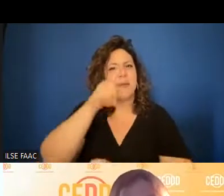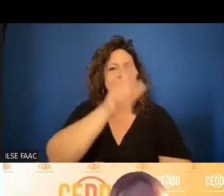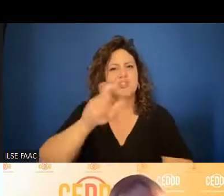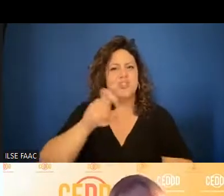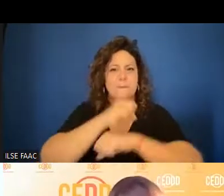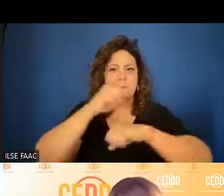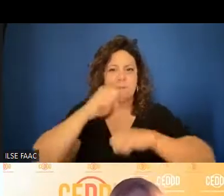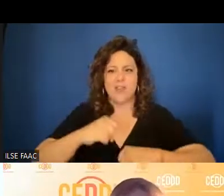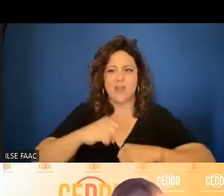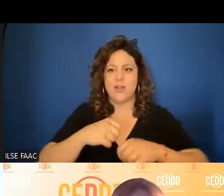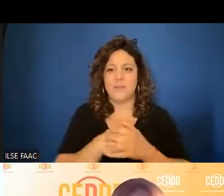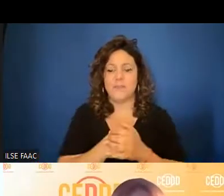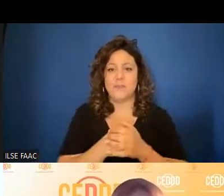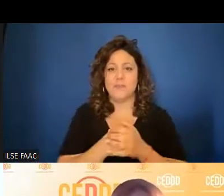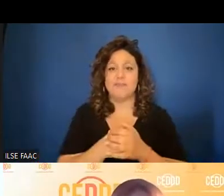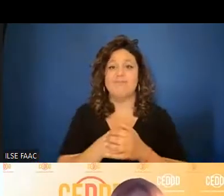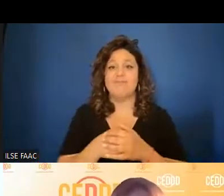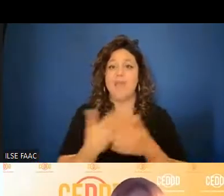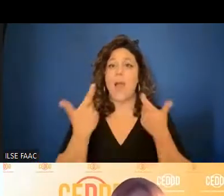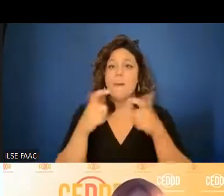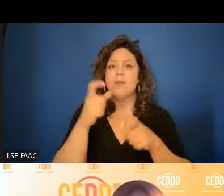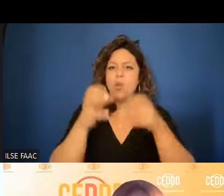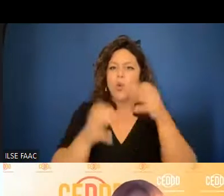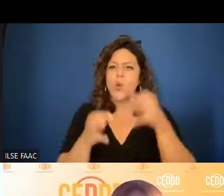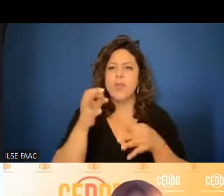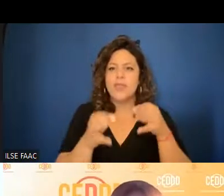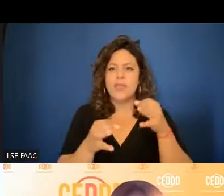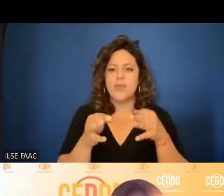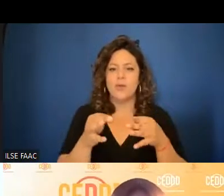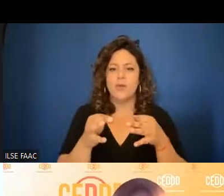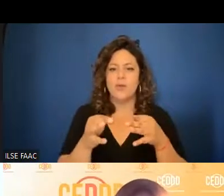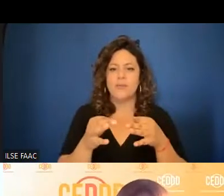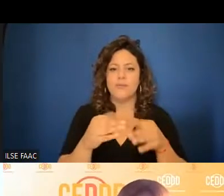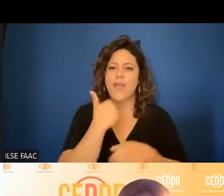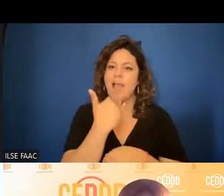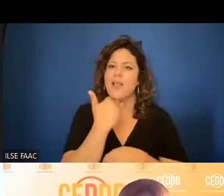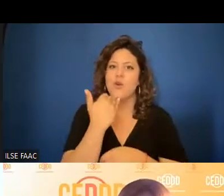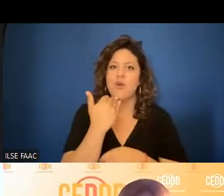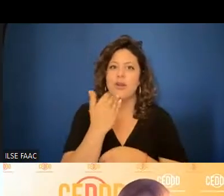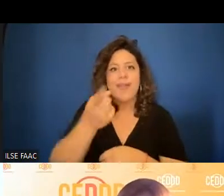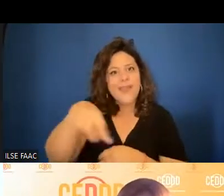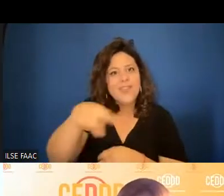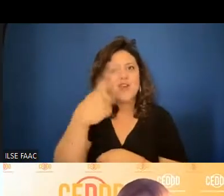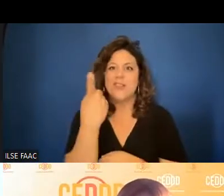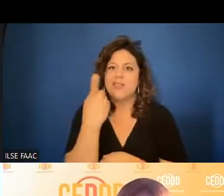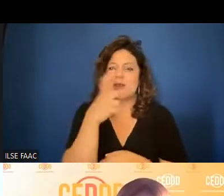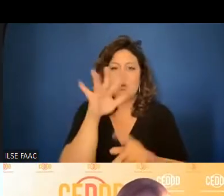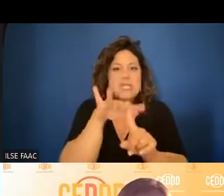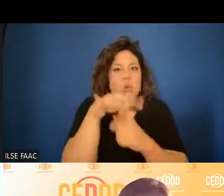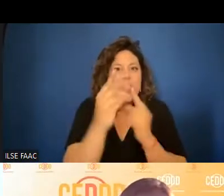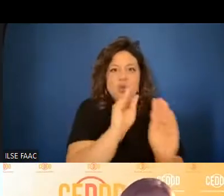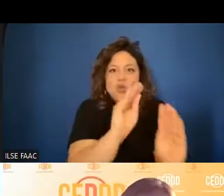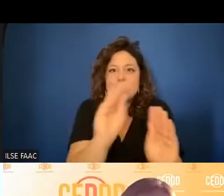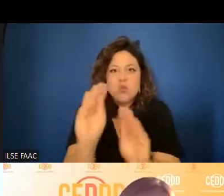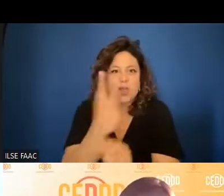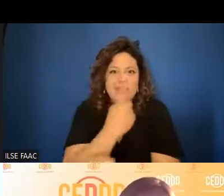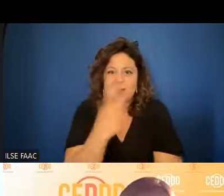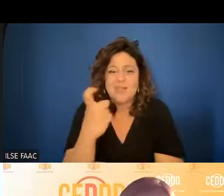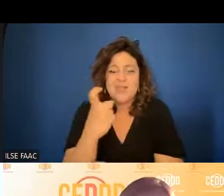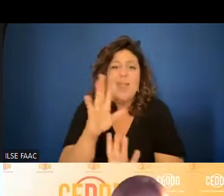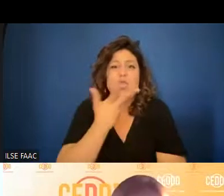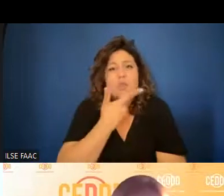la discriminación en los centros escolares, ¿vale? En la educación y en los centros escolares, con lo cual